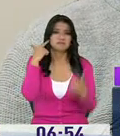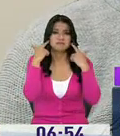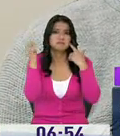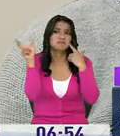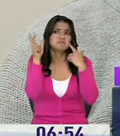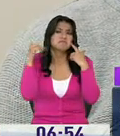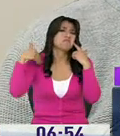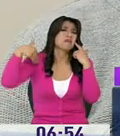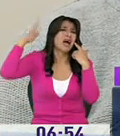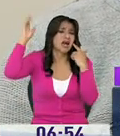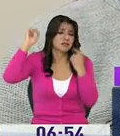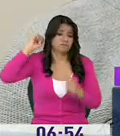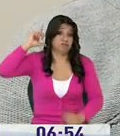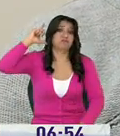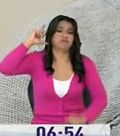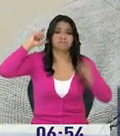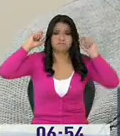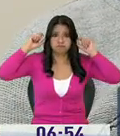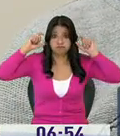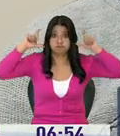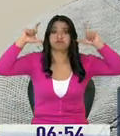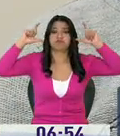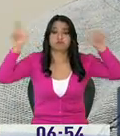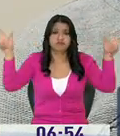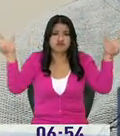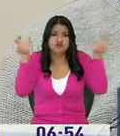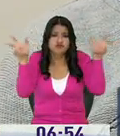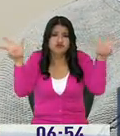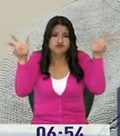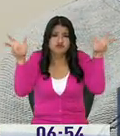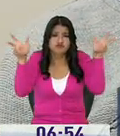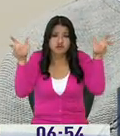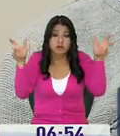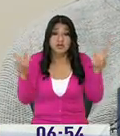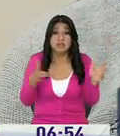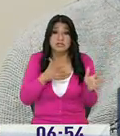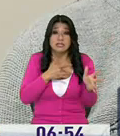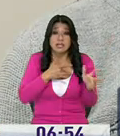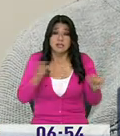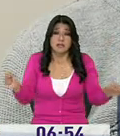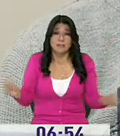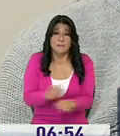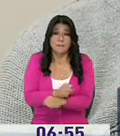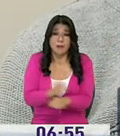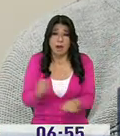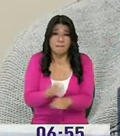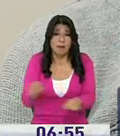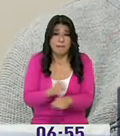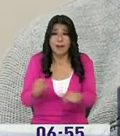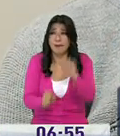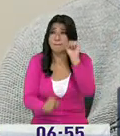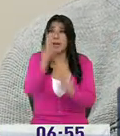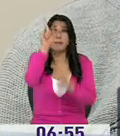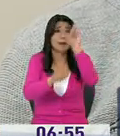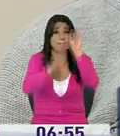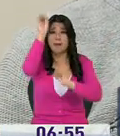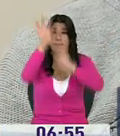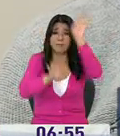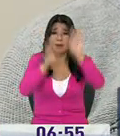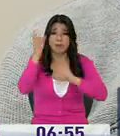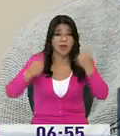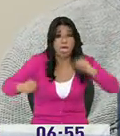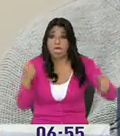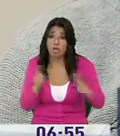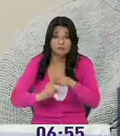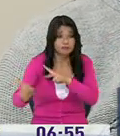perdón muy desarrollado y lo que hacen al sentir es todo estruendo de estos ruidos excesivos es intentar escapar